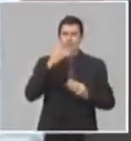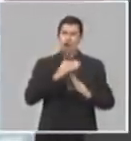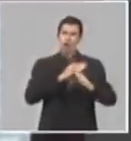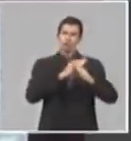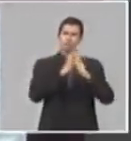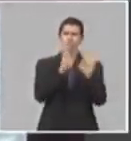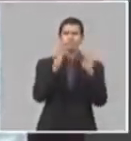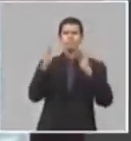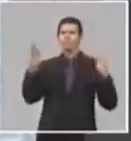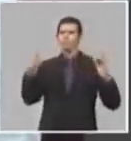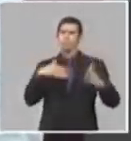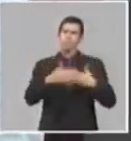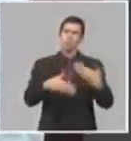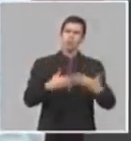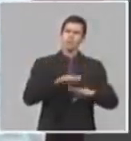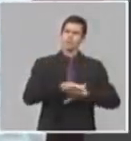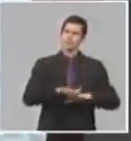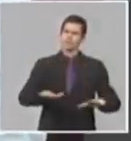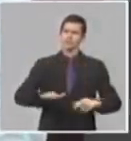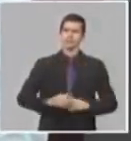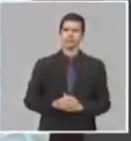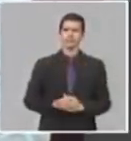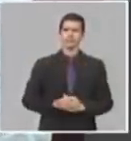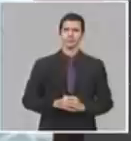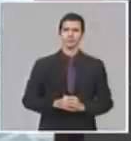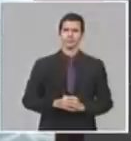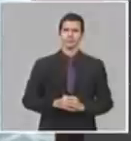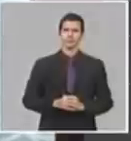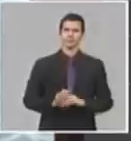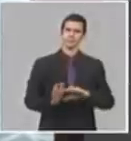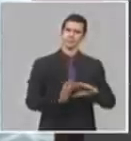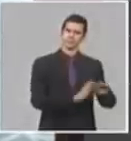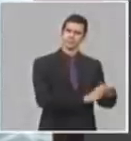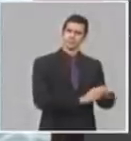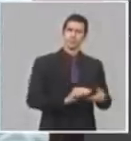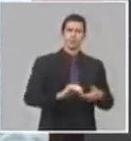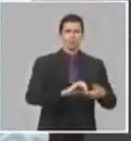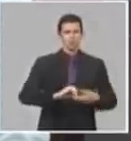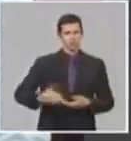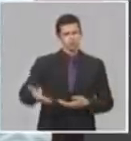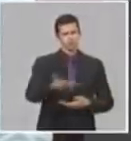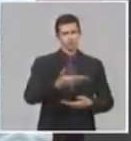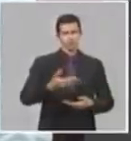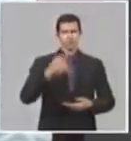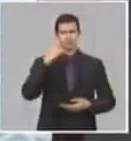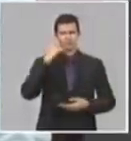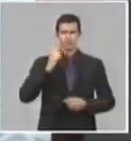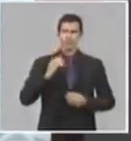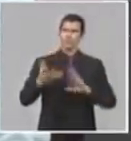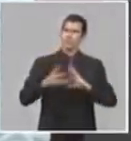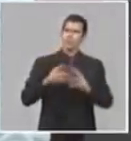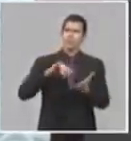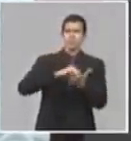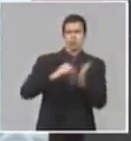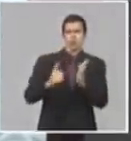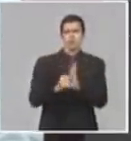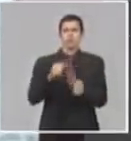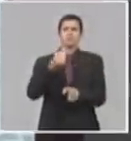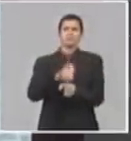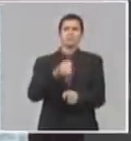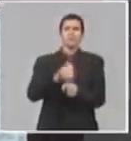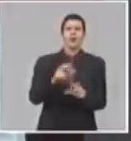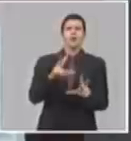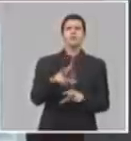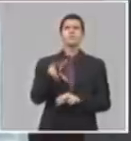podríamos definir nuestra estrategia como un plan que defiende un ideal, no como una idea de perfección, sino